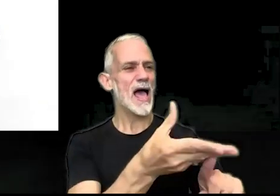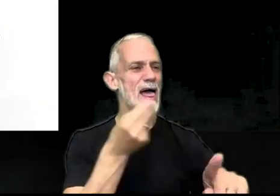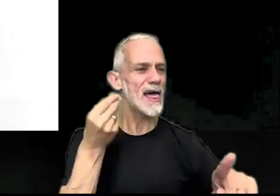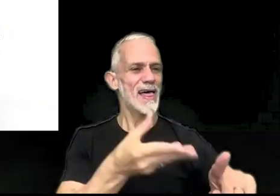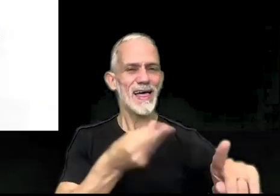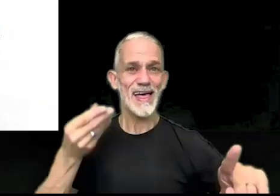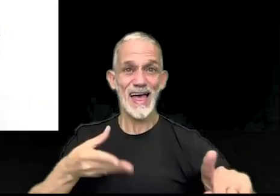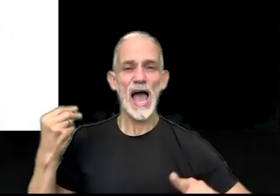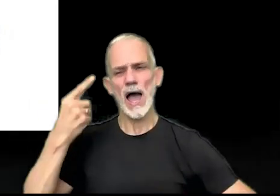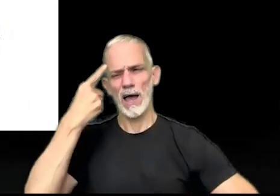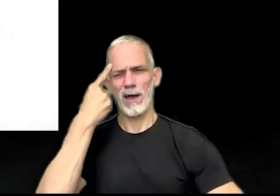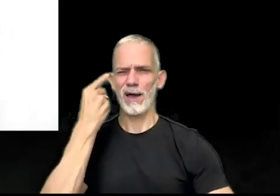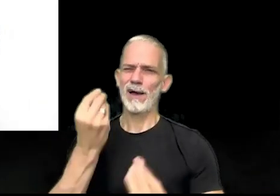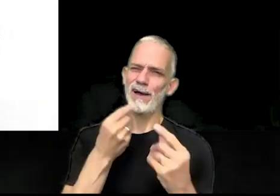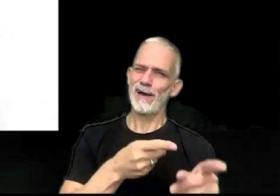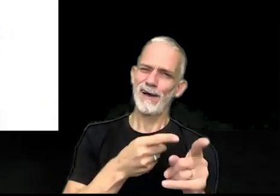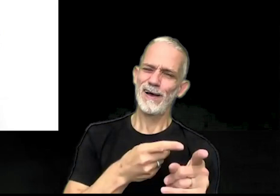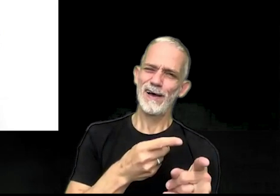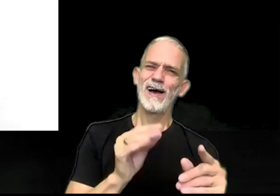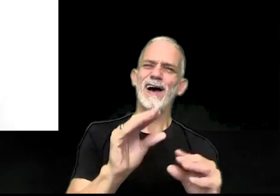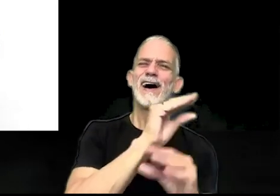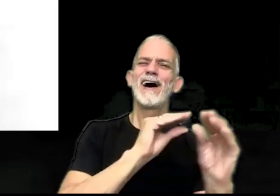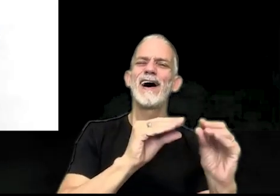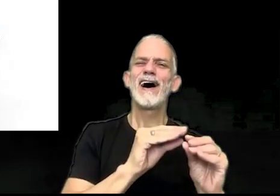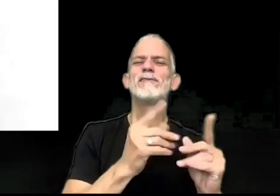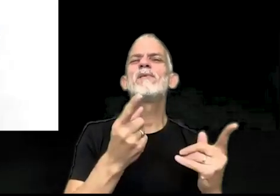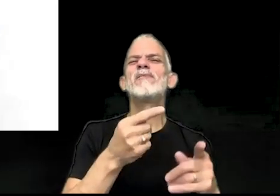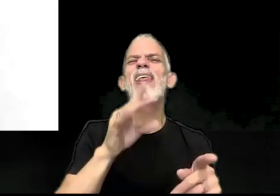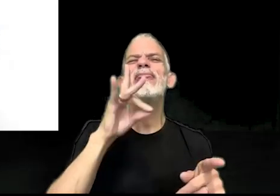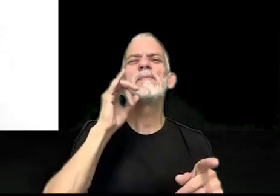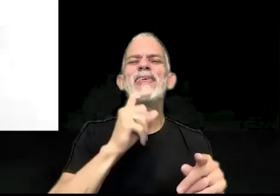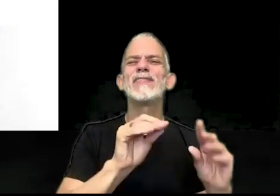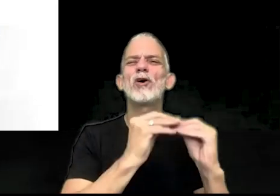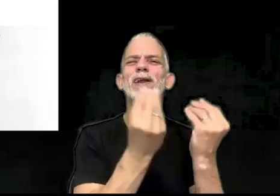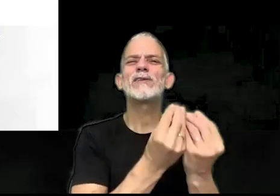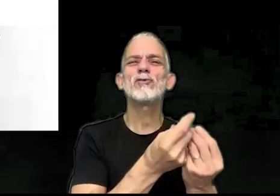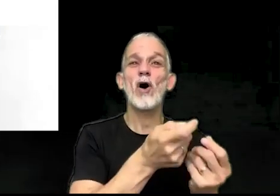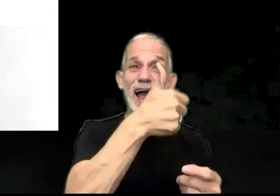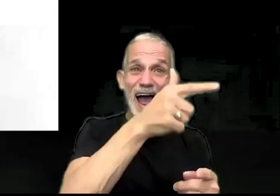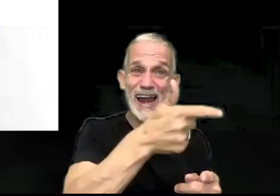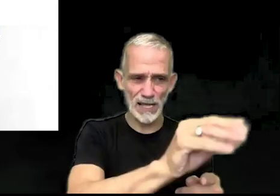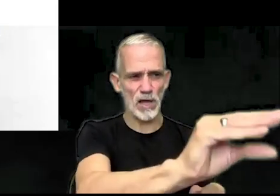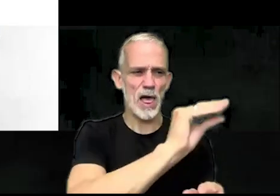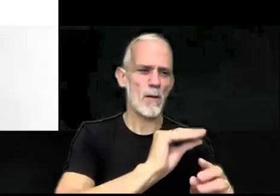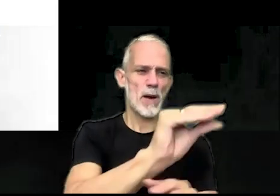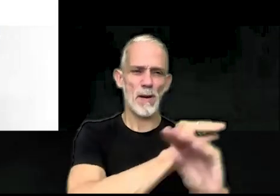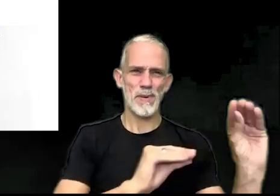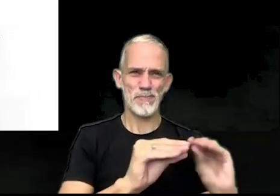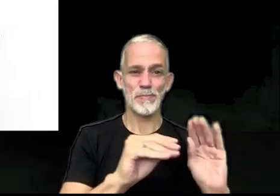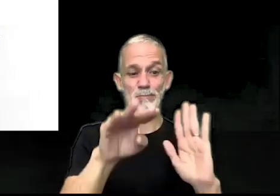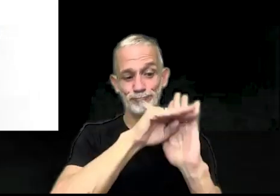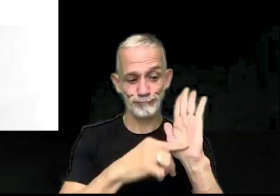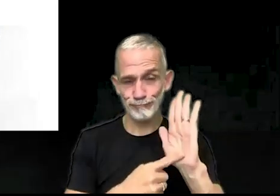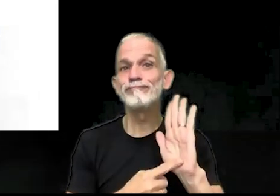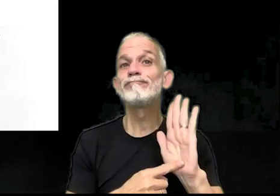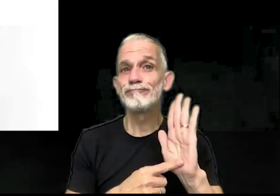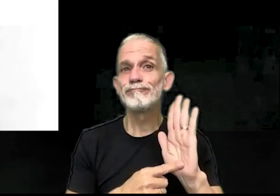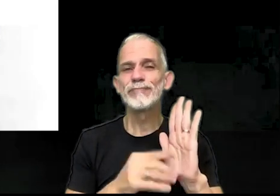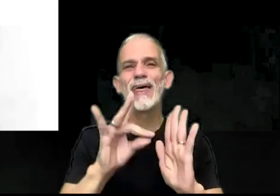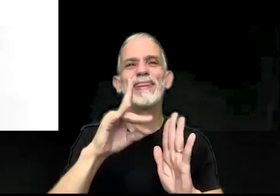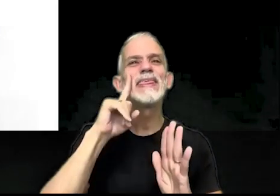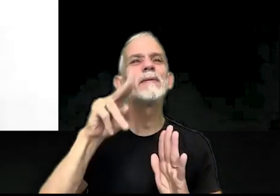donde se presume que son anticipos de resultados y que la norma califica